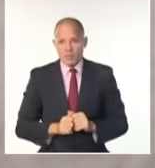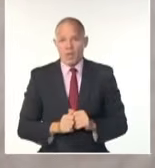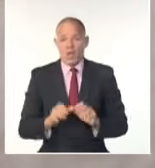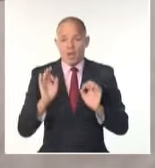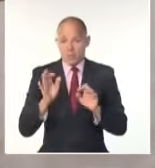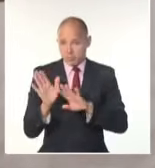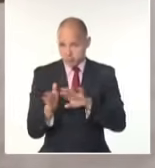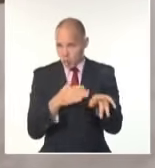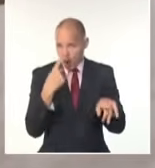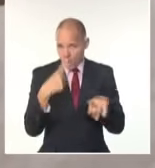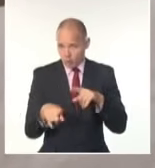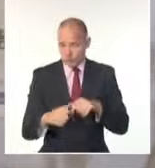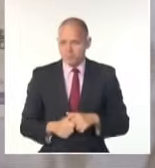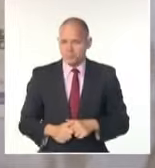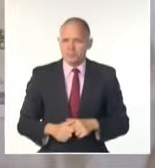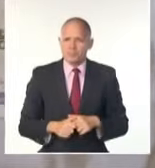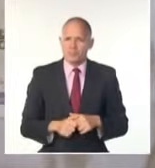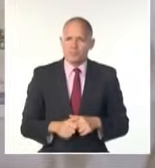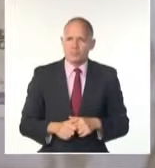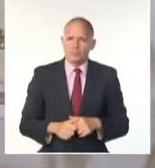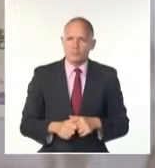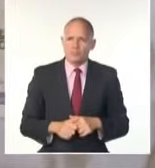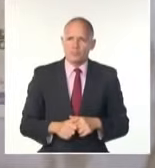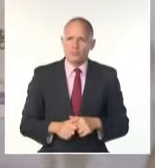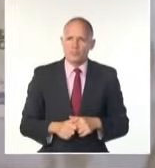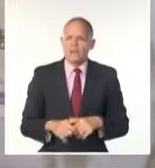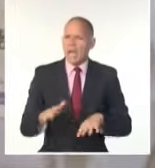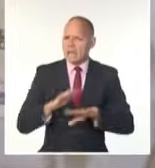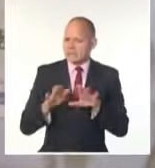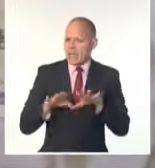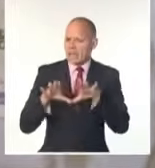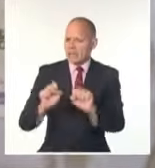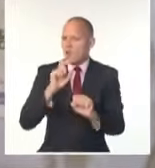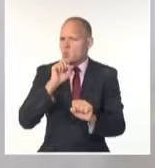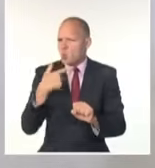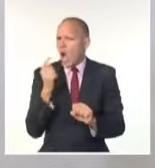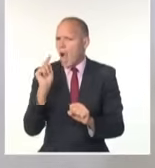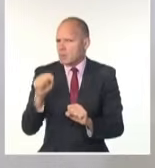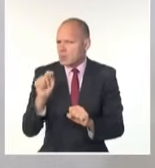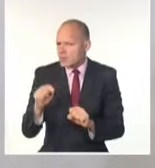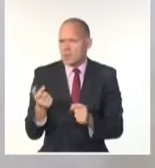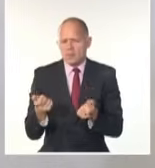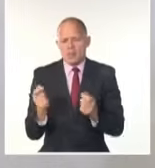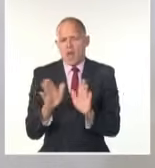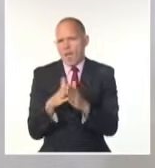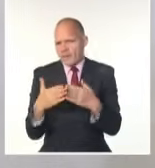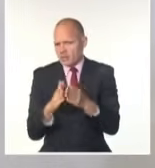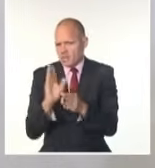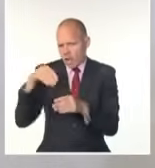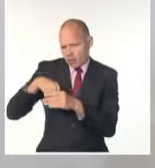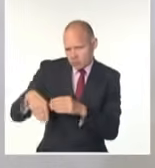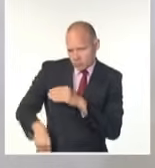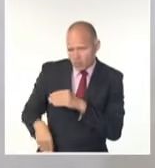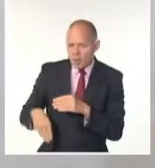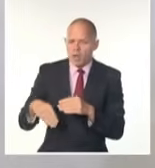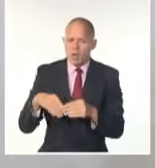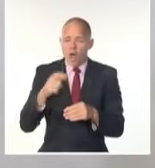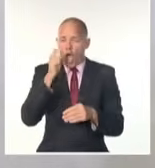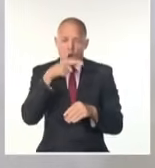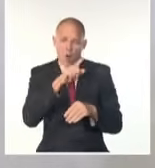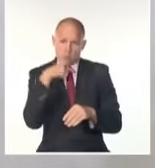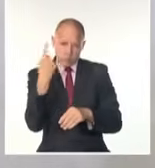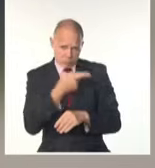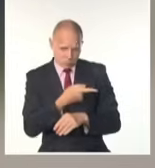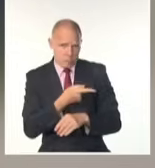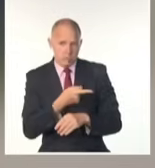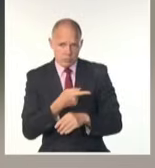también se ocupó bienes procedentes del delito, como la billetera del occiso con sus documentos